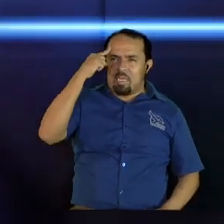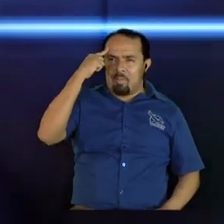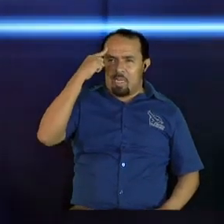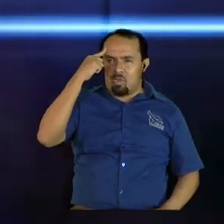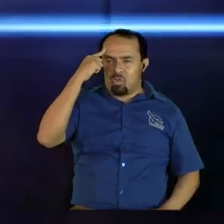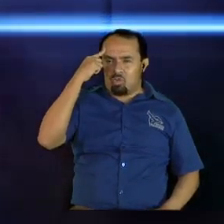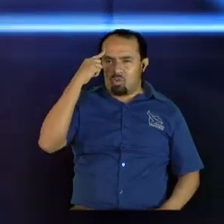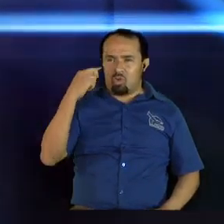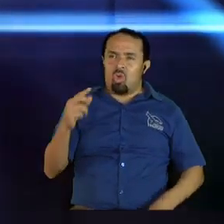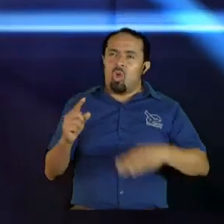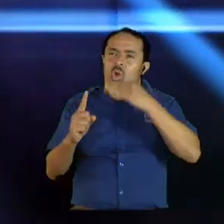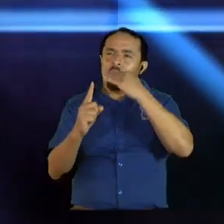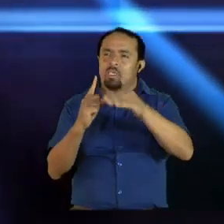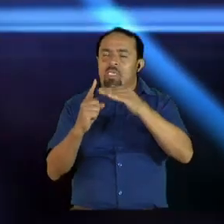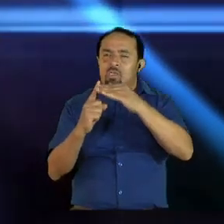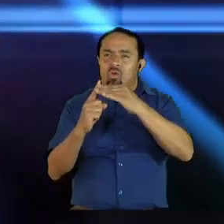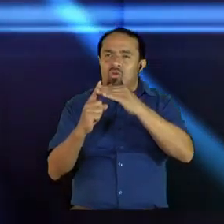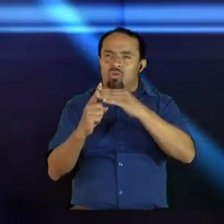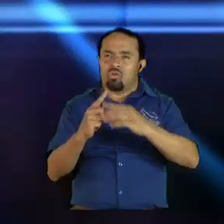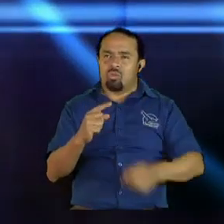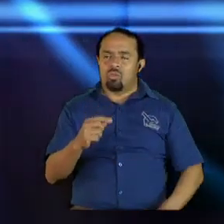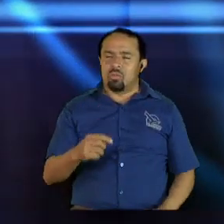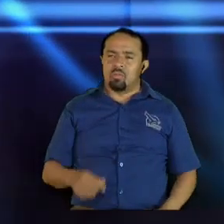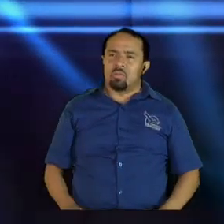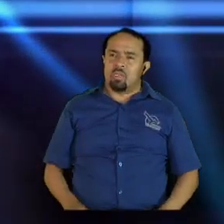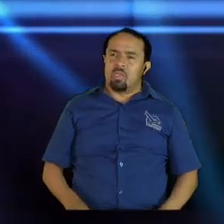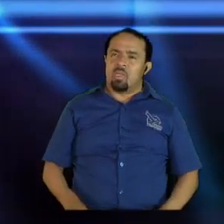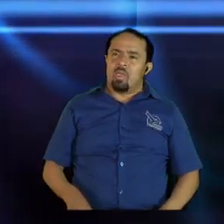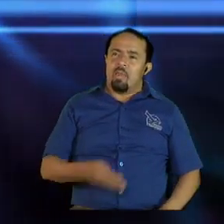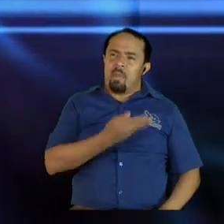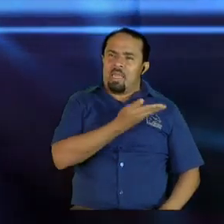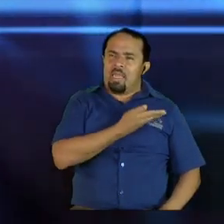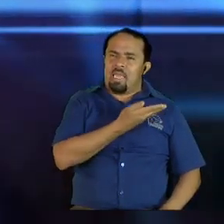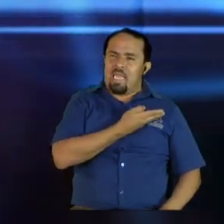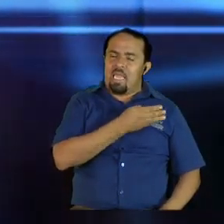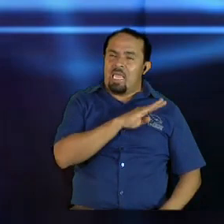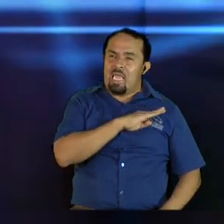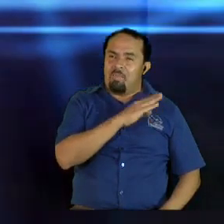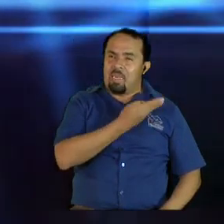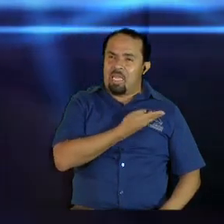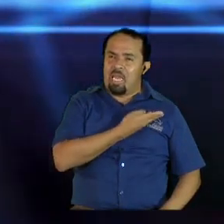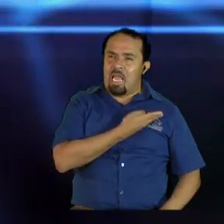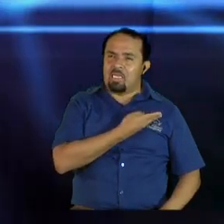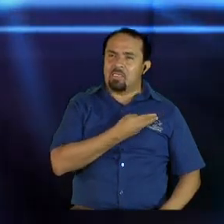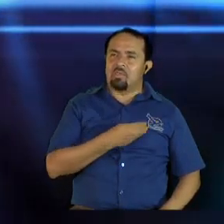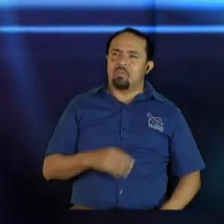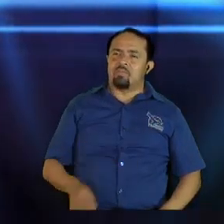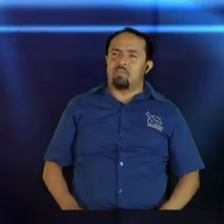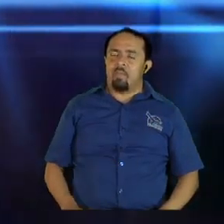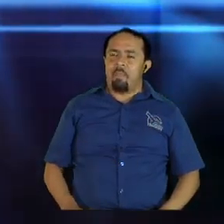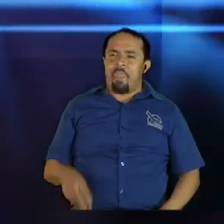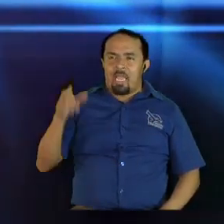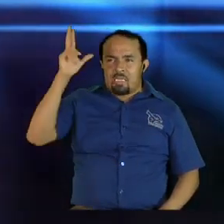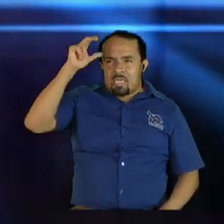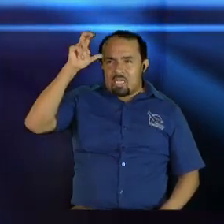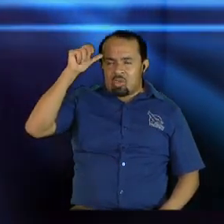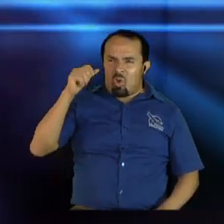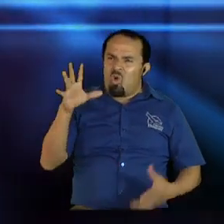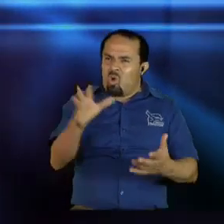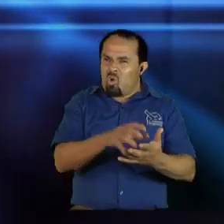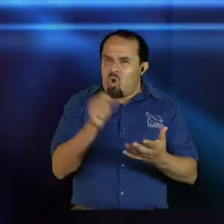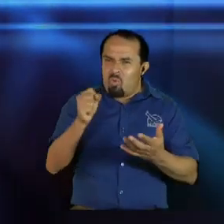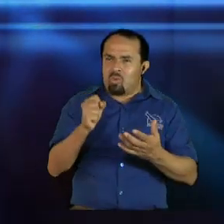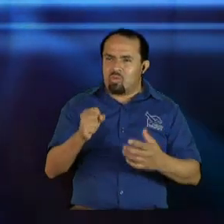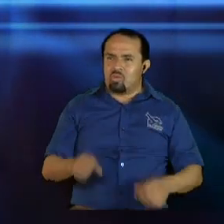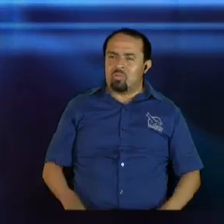y calumnia, dijo el hermano. Ahí van 7. Más 2, 9.